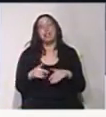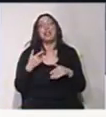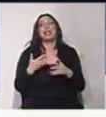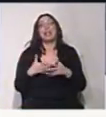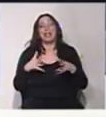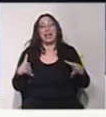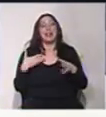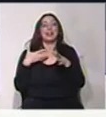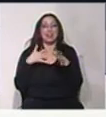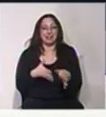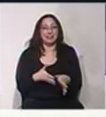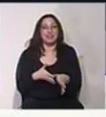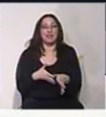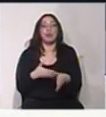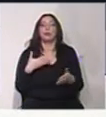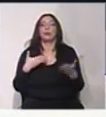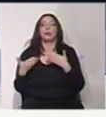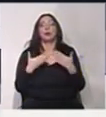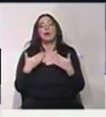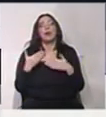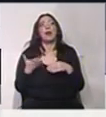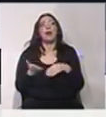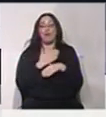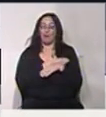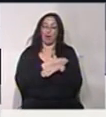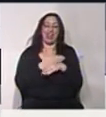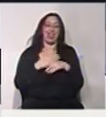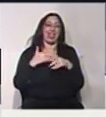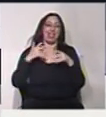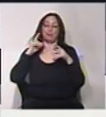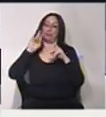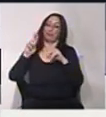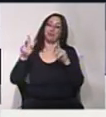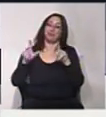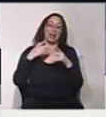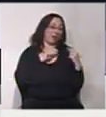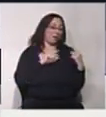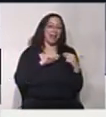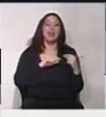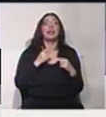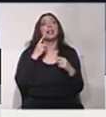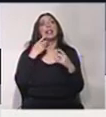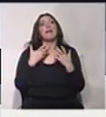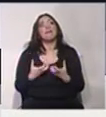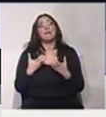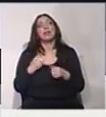desafío. Lo hablamos fuera de cámaras y todo el tiempo estamos como intentando